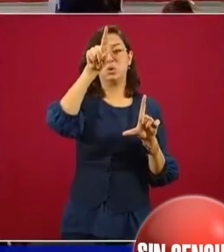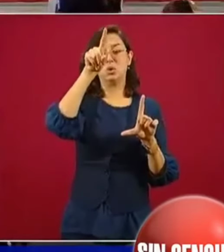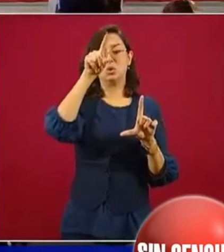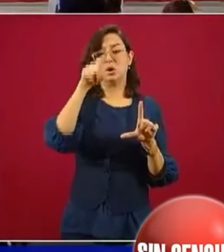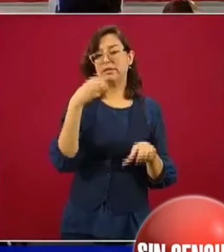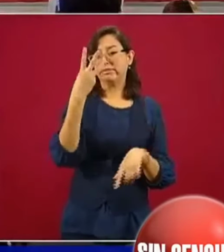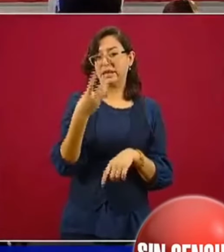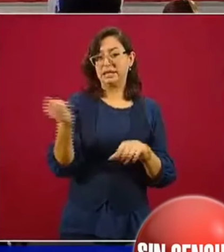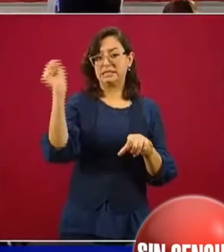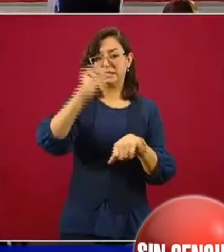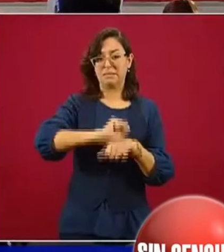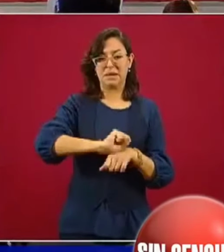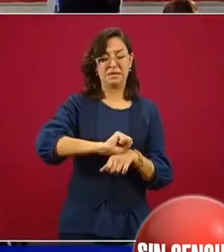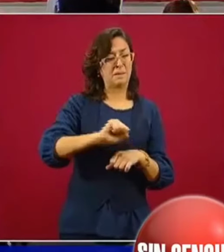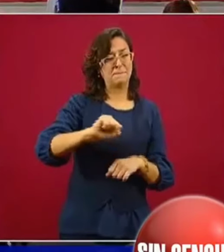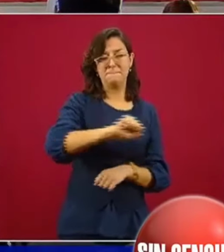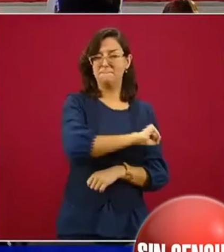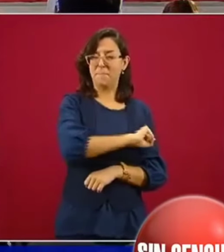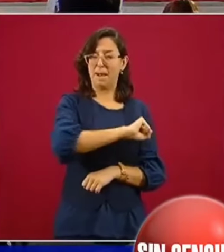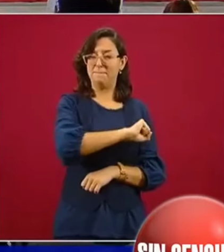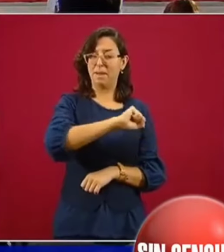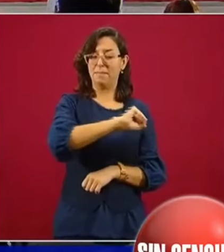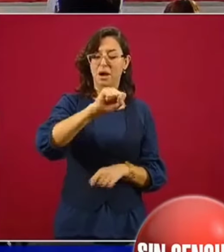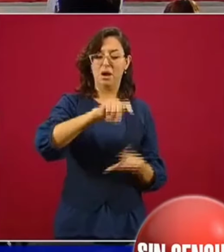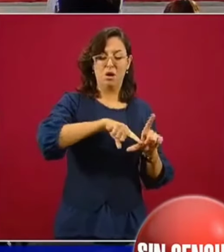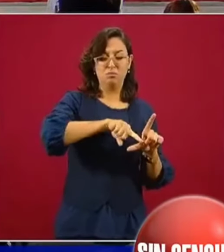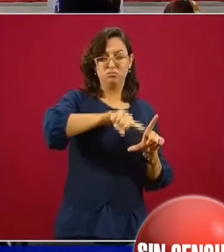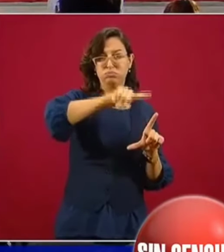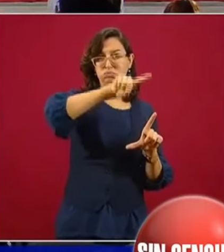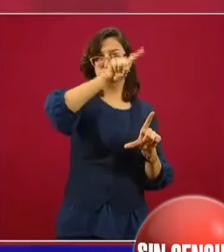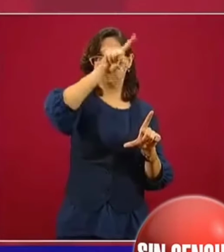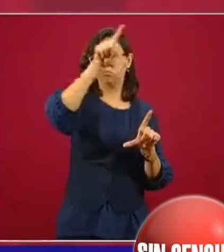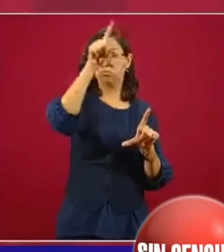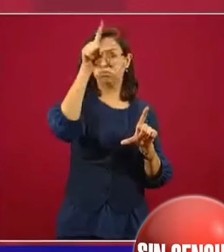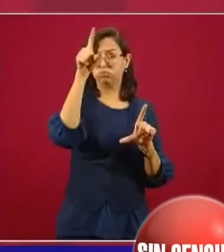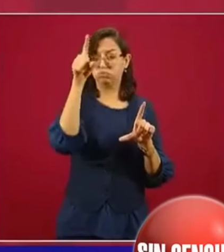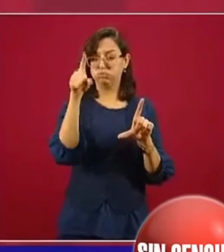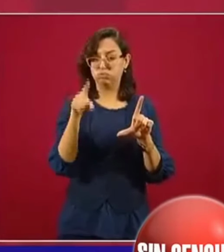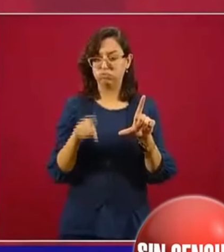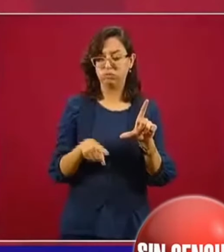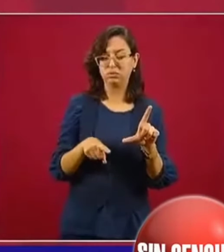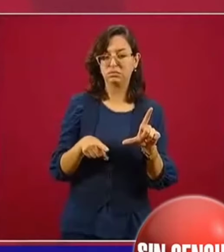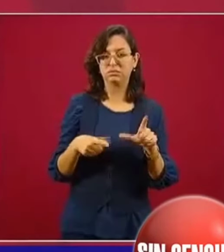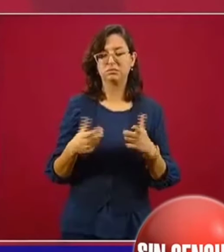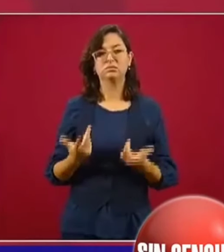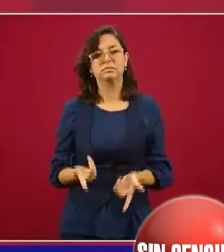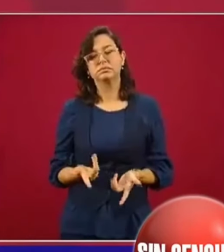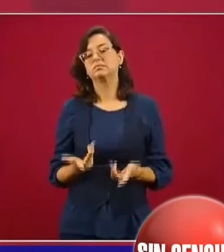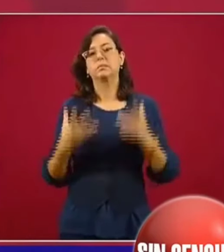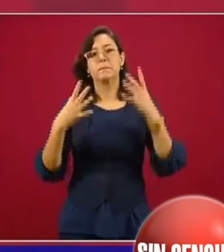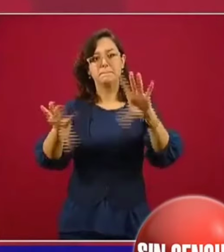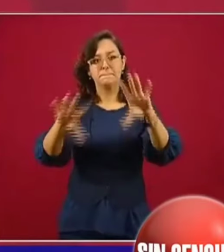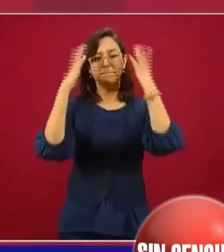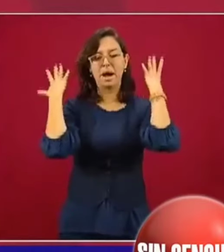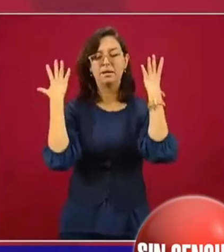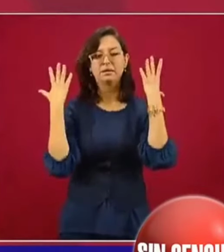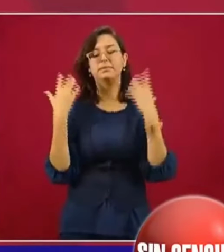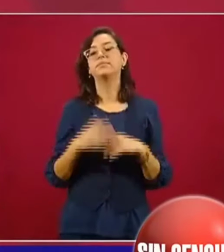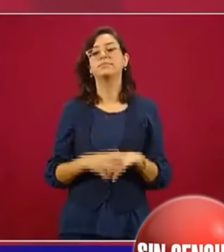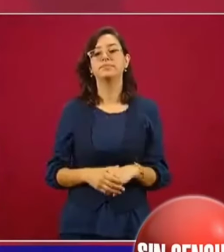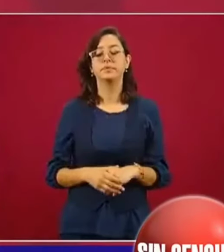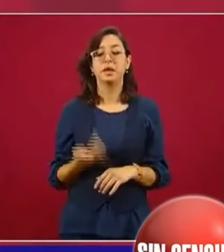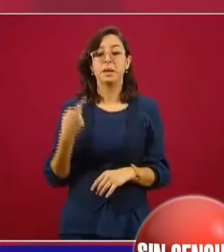3 semanas hubiera llegado al punto máximo. Para el caso de la curva del Valle de México, el Valle de México la